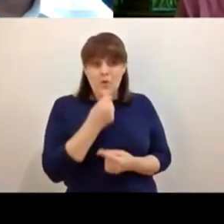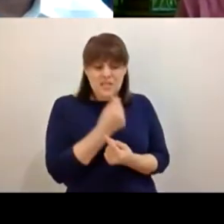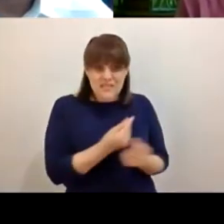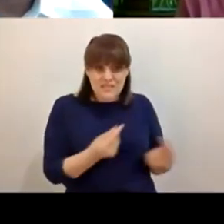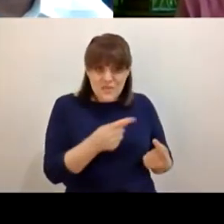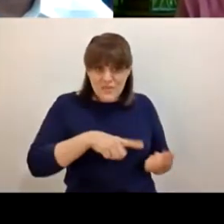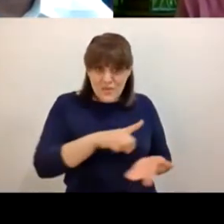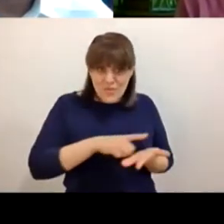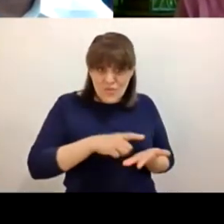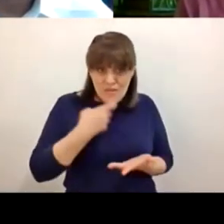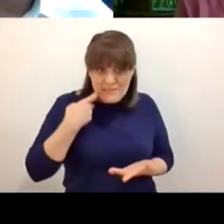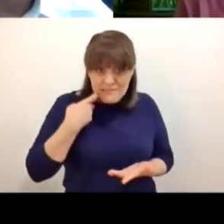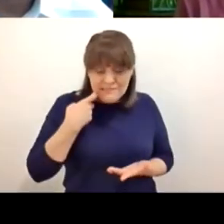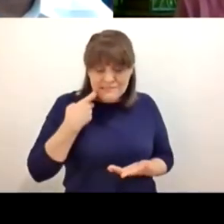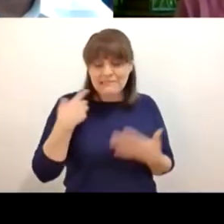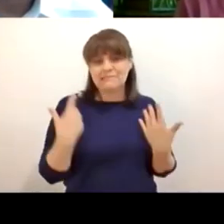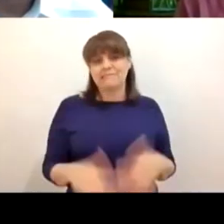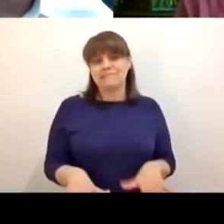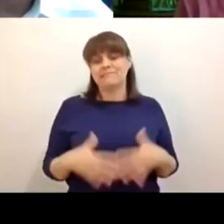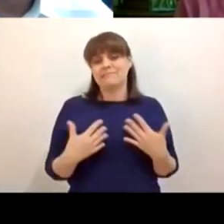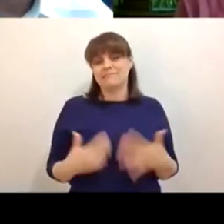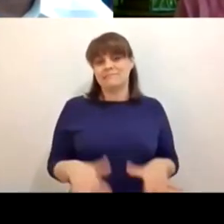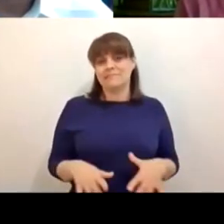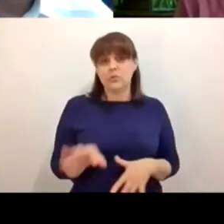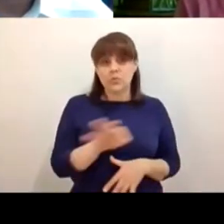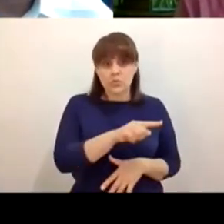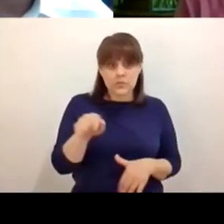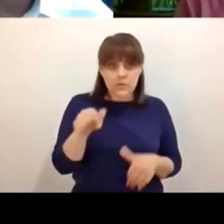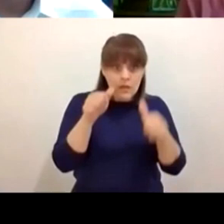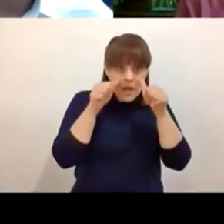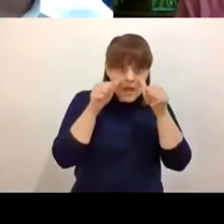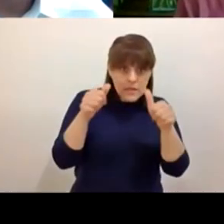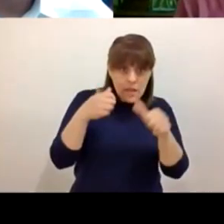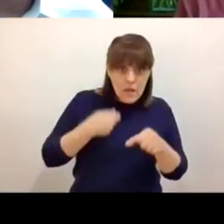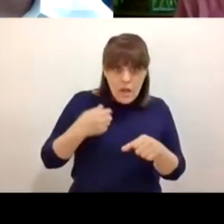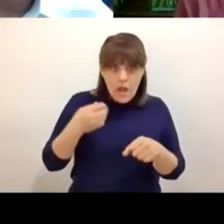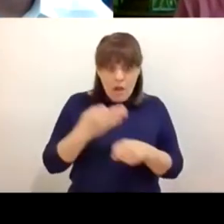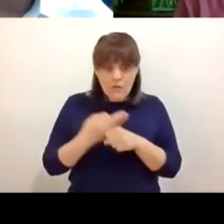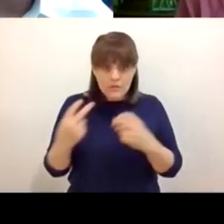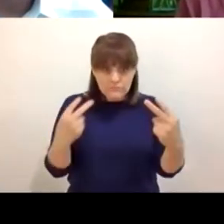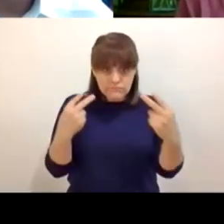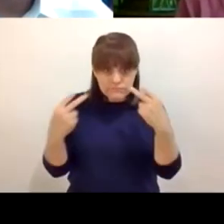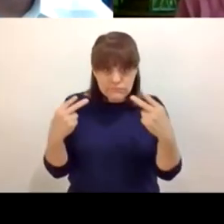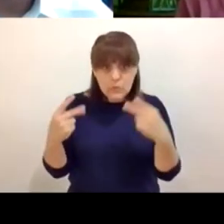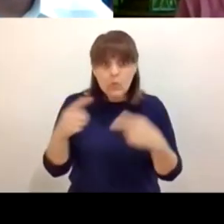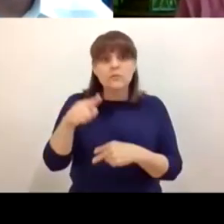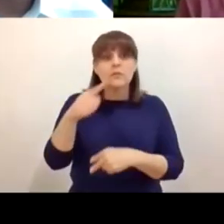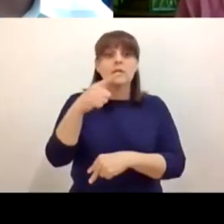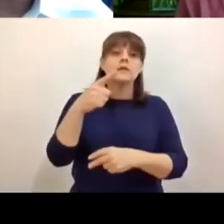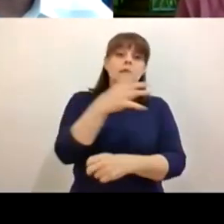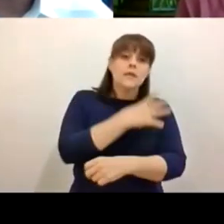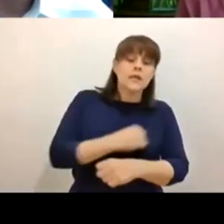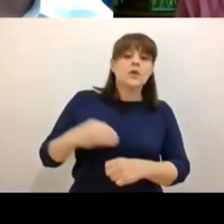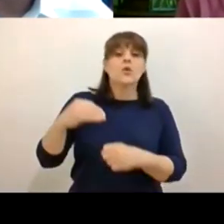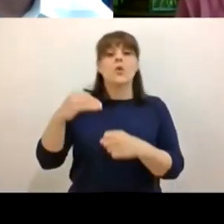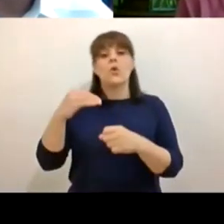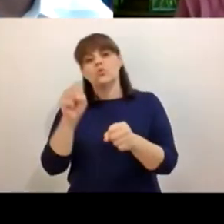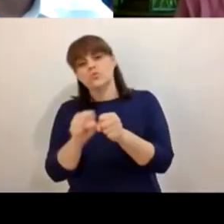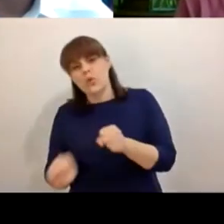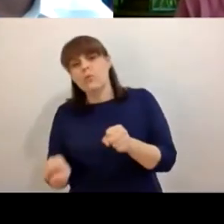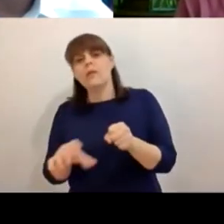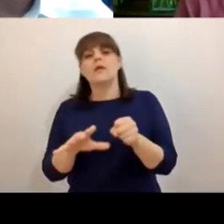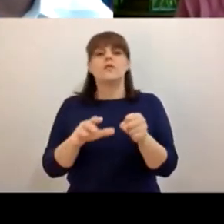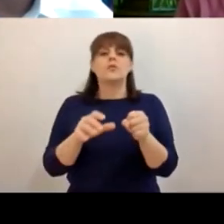sí podemos aportar es, si nos están escuchando y tienen algún familiar, algún hijo, alguna hija, algún primo, sobrino o hermano en